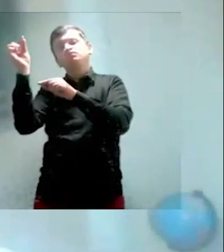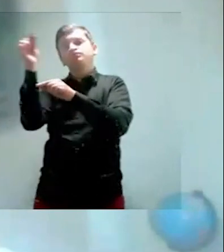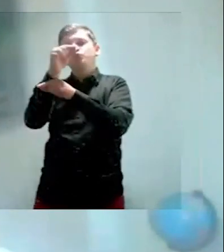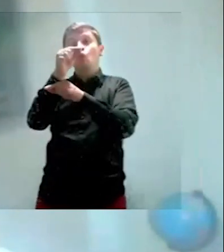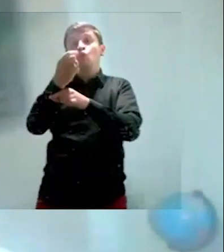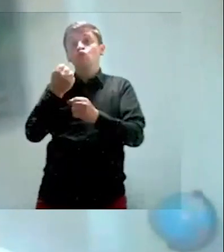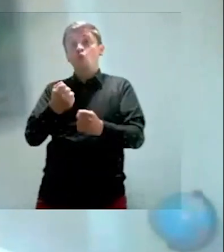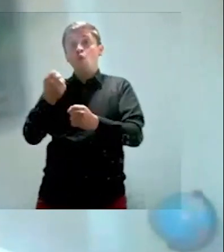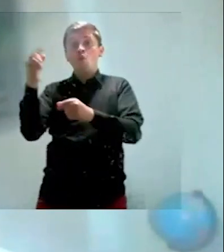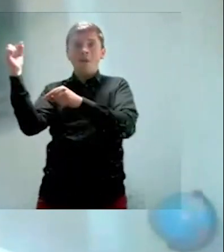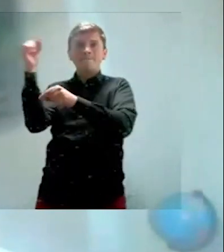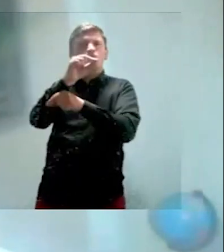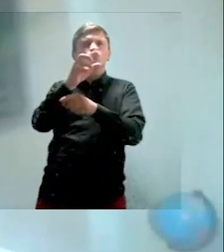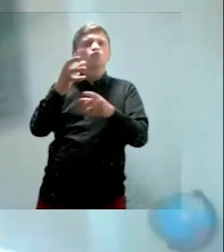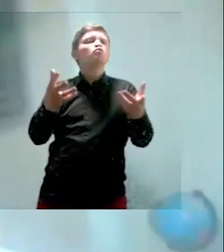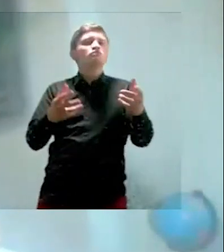son situaciones que se pueden